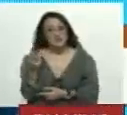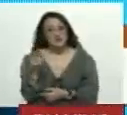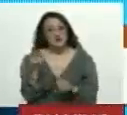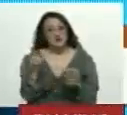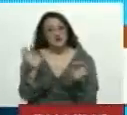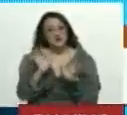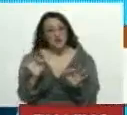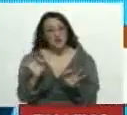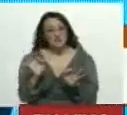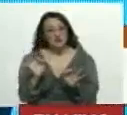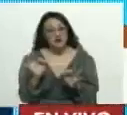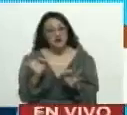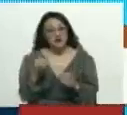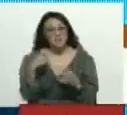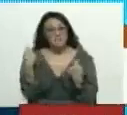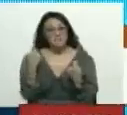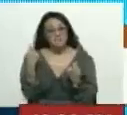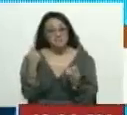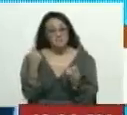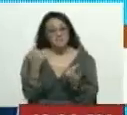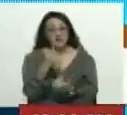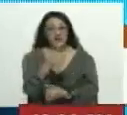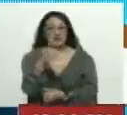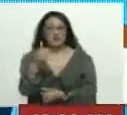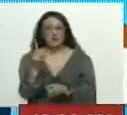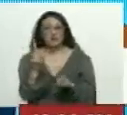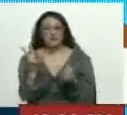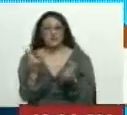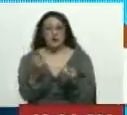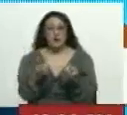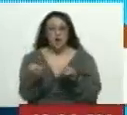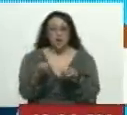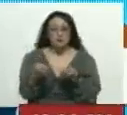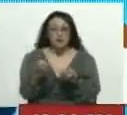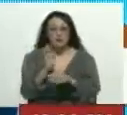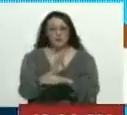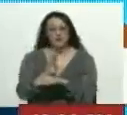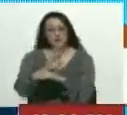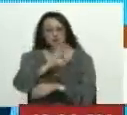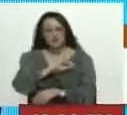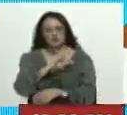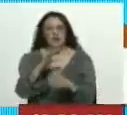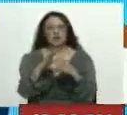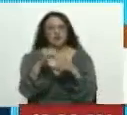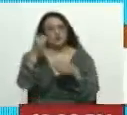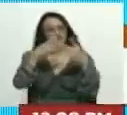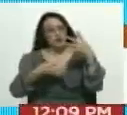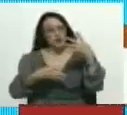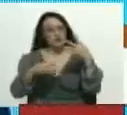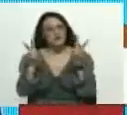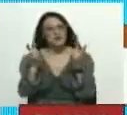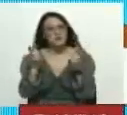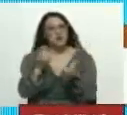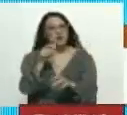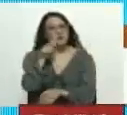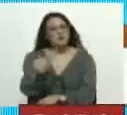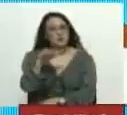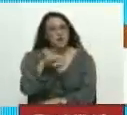el poder Popular a cada una en economía en protección social en todos los ámbitos de la vida El Poder popular